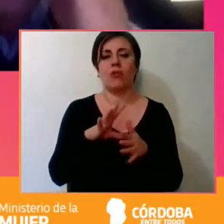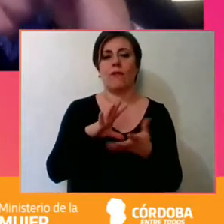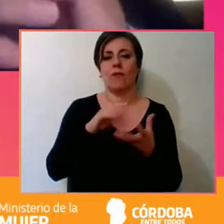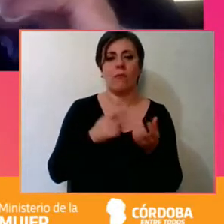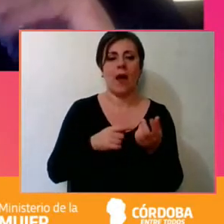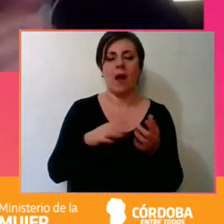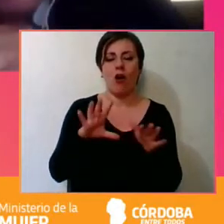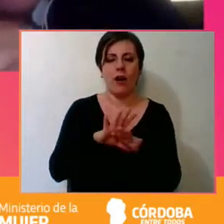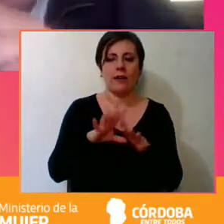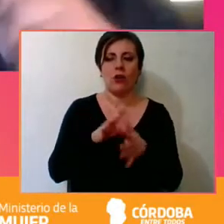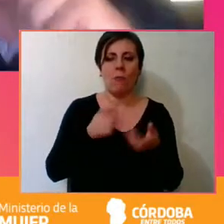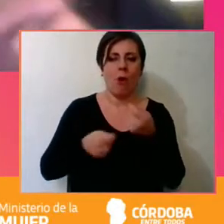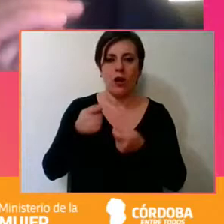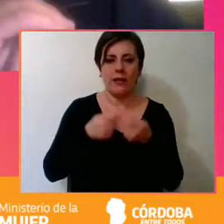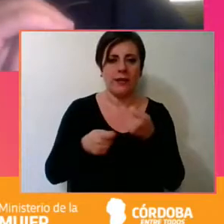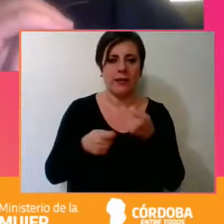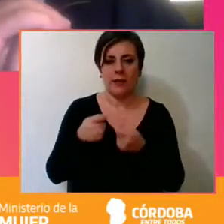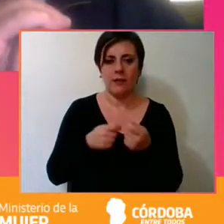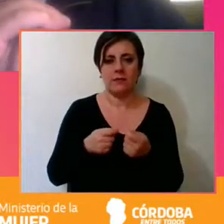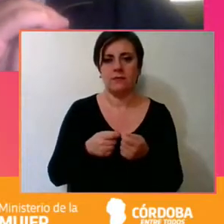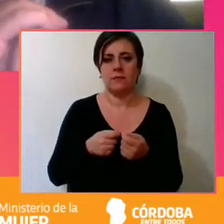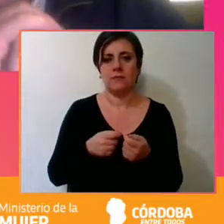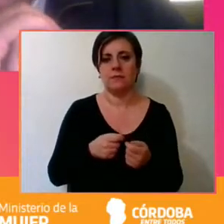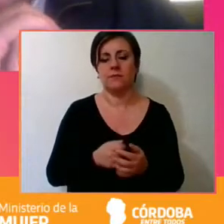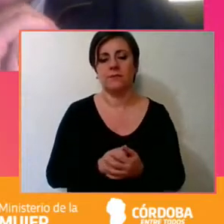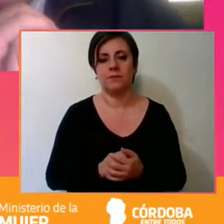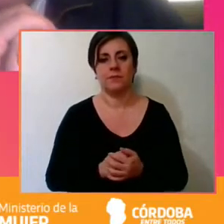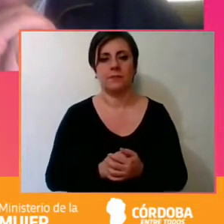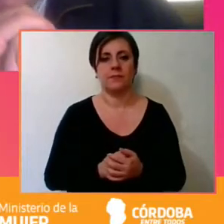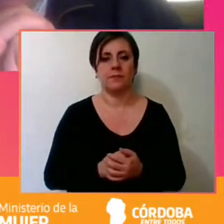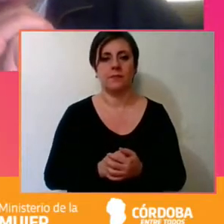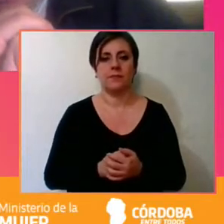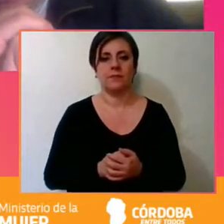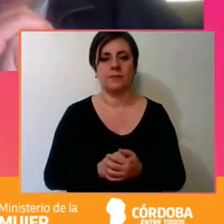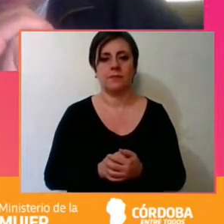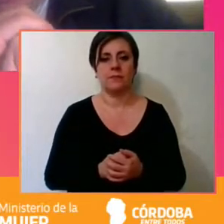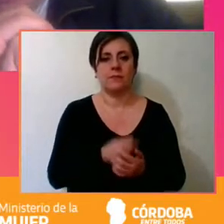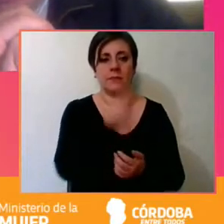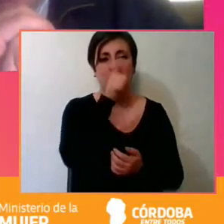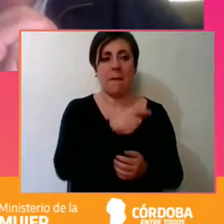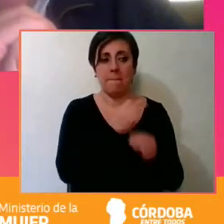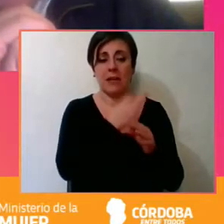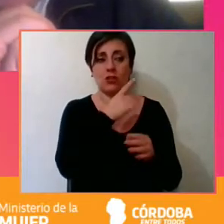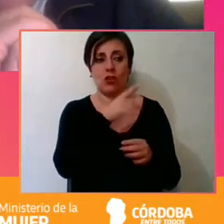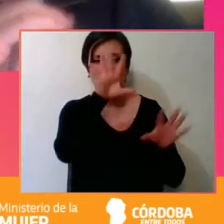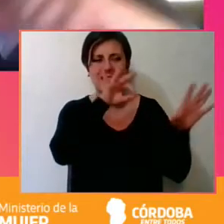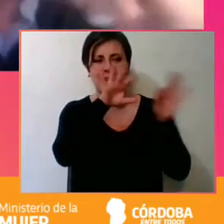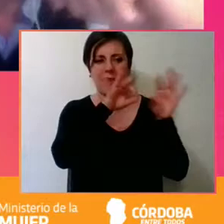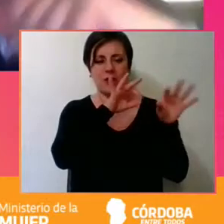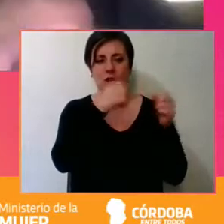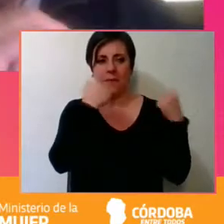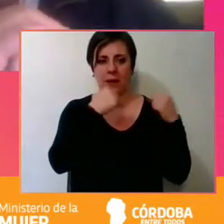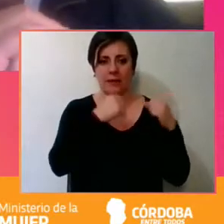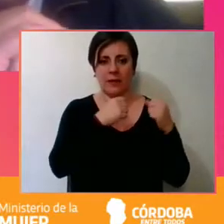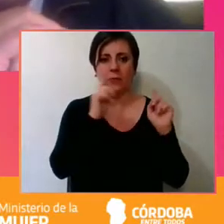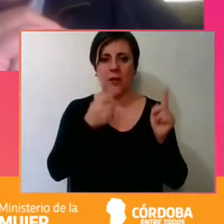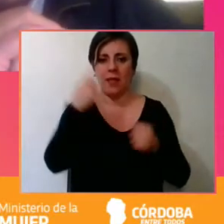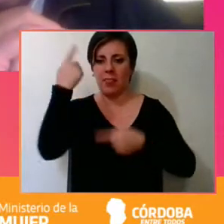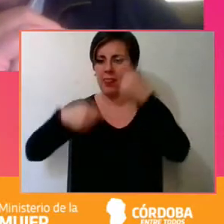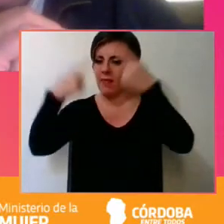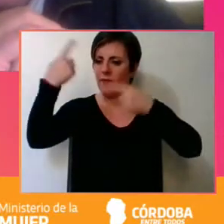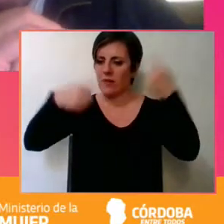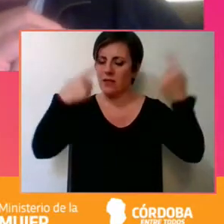que encargamos a un jurado experto que seleccione esas mejores prácticas. Pero en segundo lugar, la diversidad de